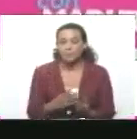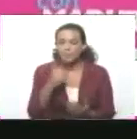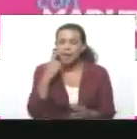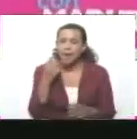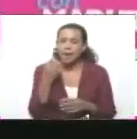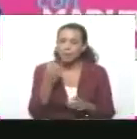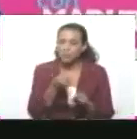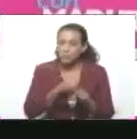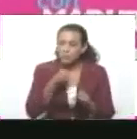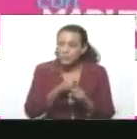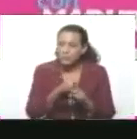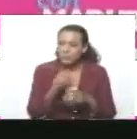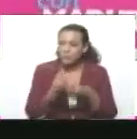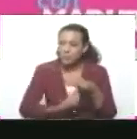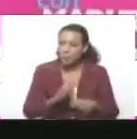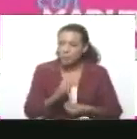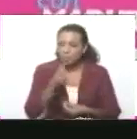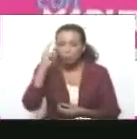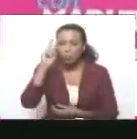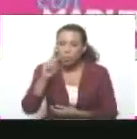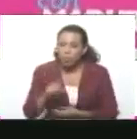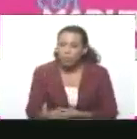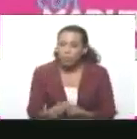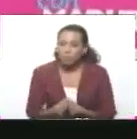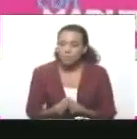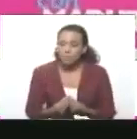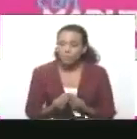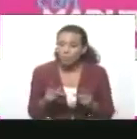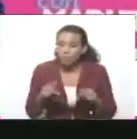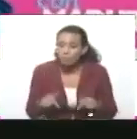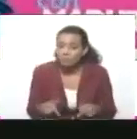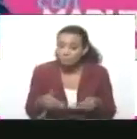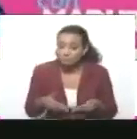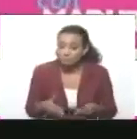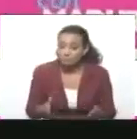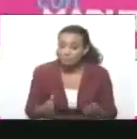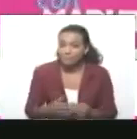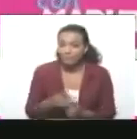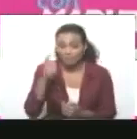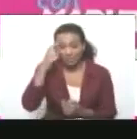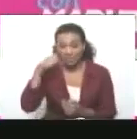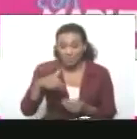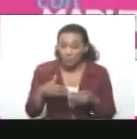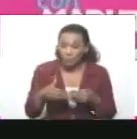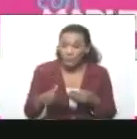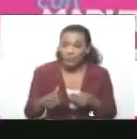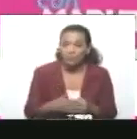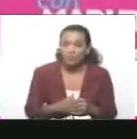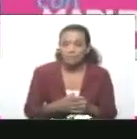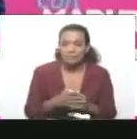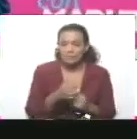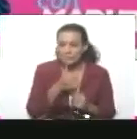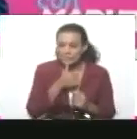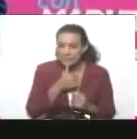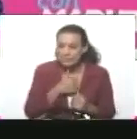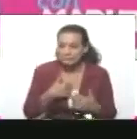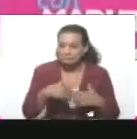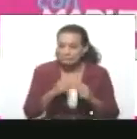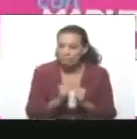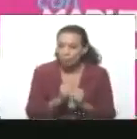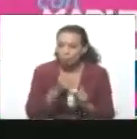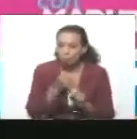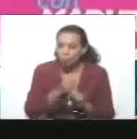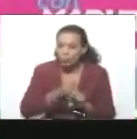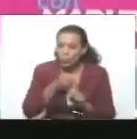Estamos dando por el presente de resistencia, de batalla